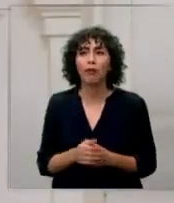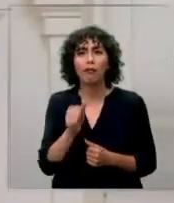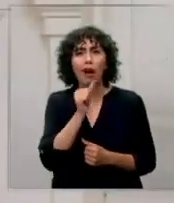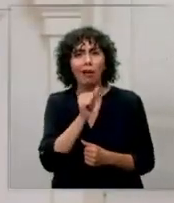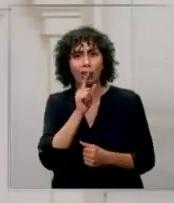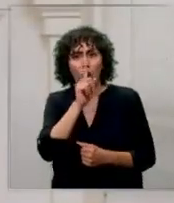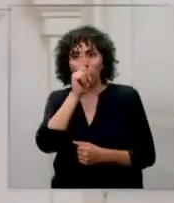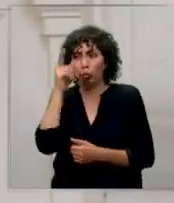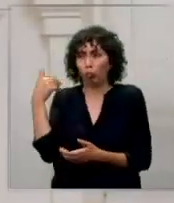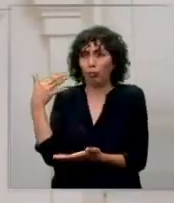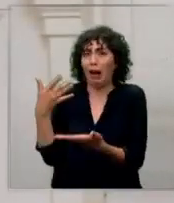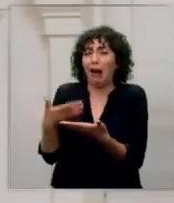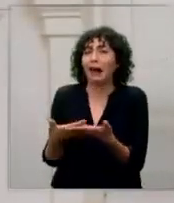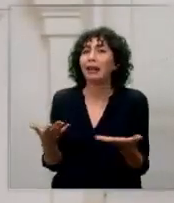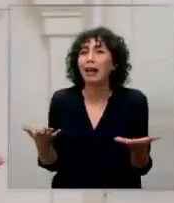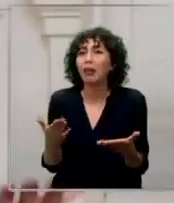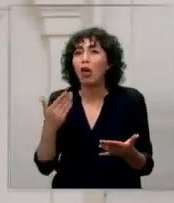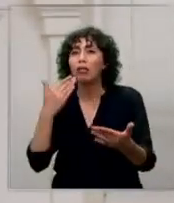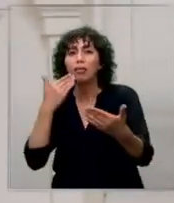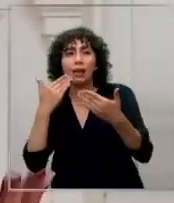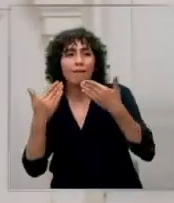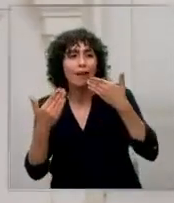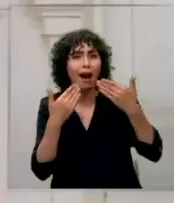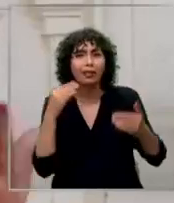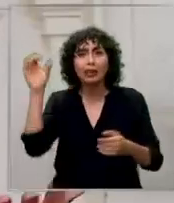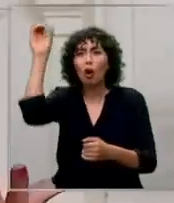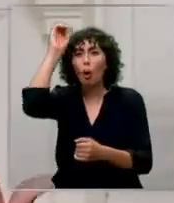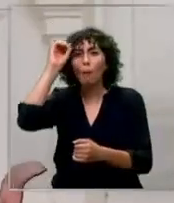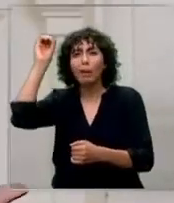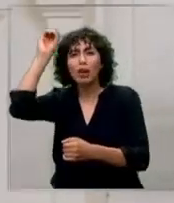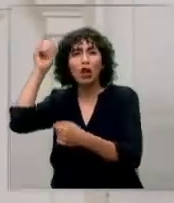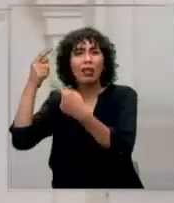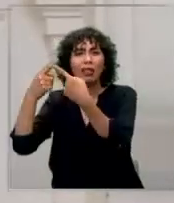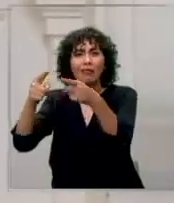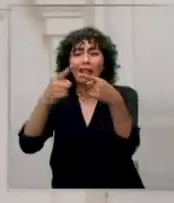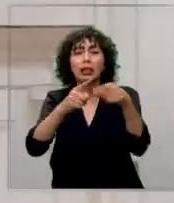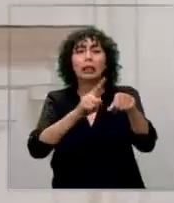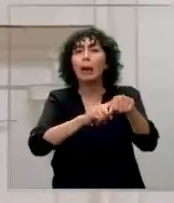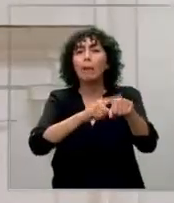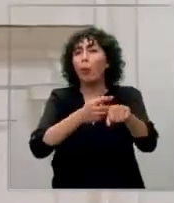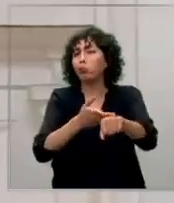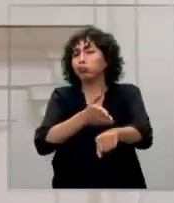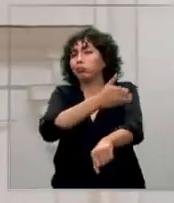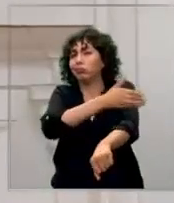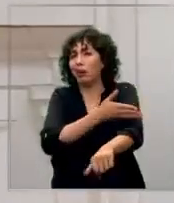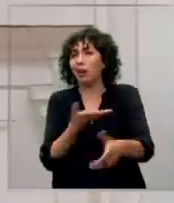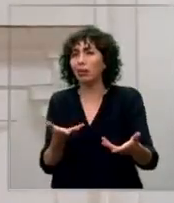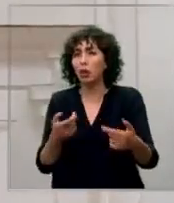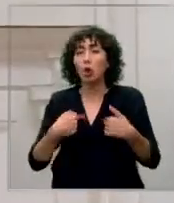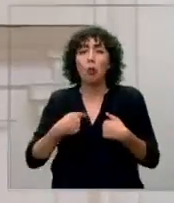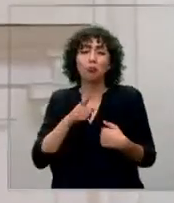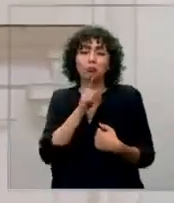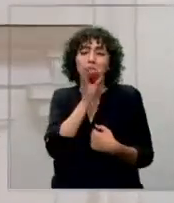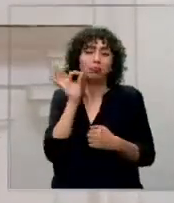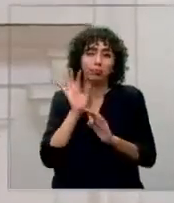¿cierto?, a generar tal vez un debate respecto a opiniones en tiempo y en temporalidades distintas. No voy a comentar sobre